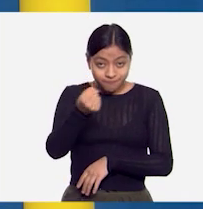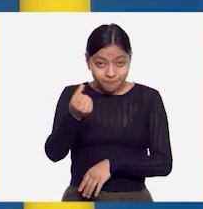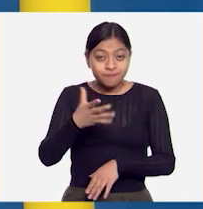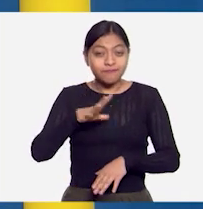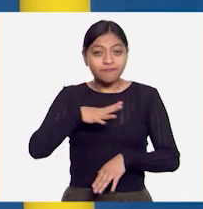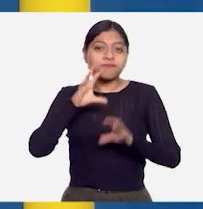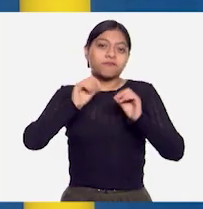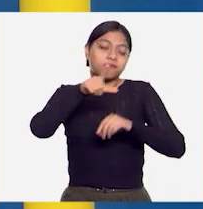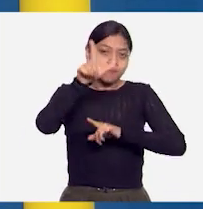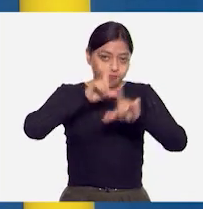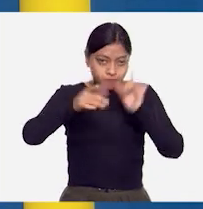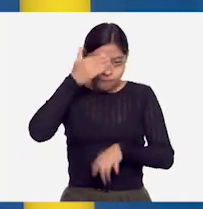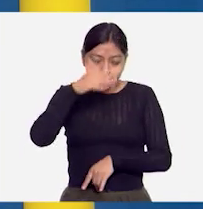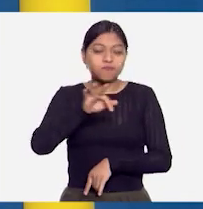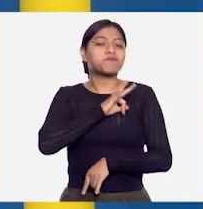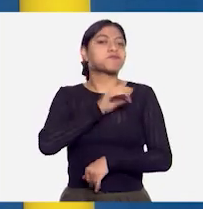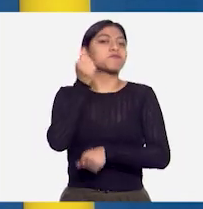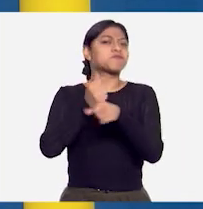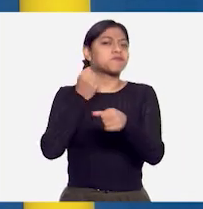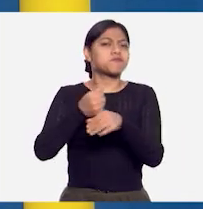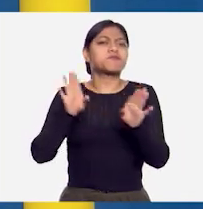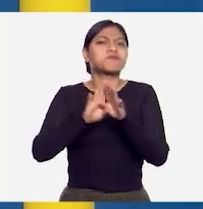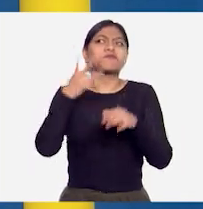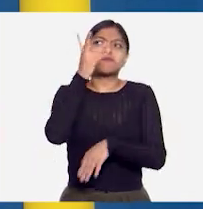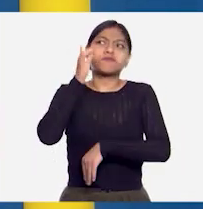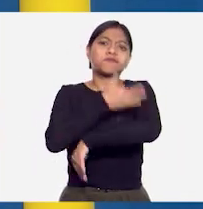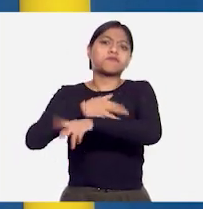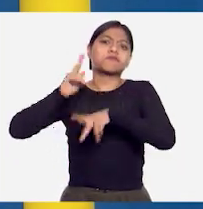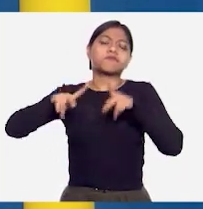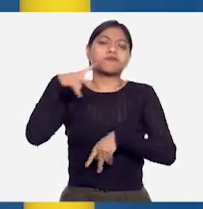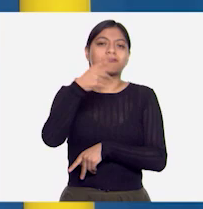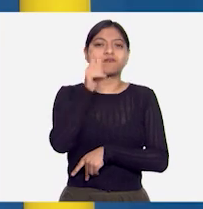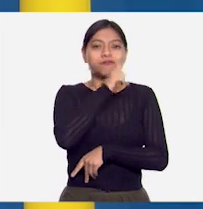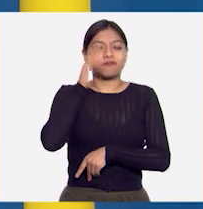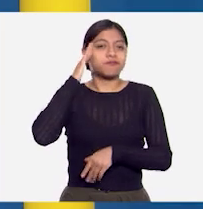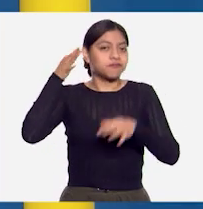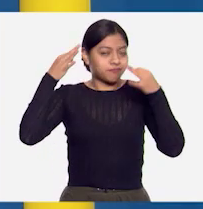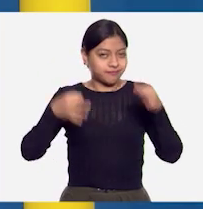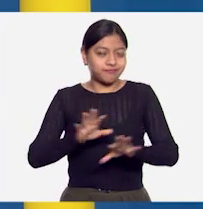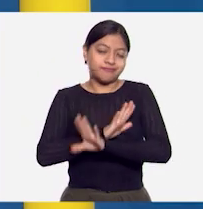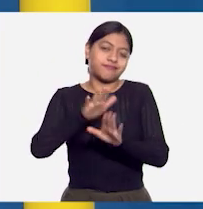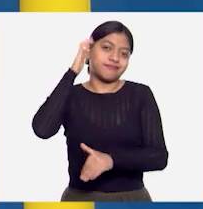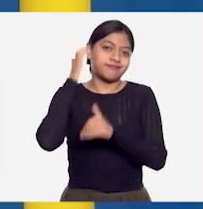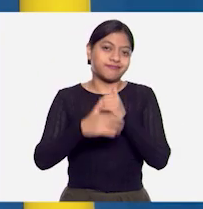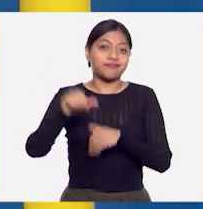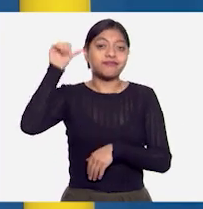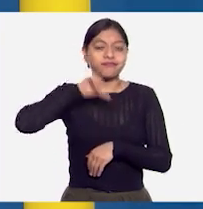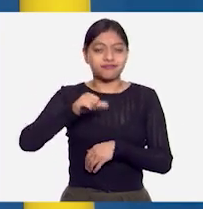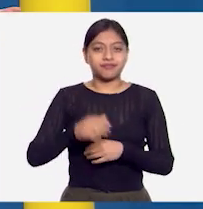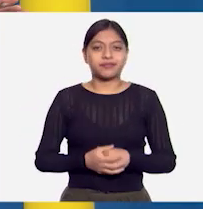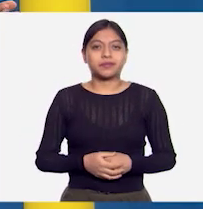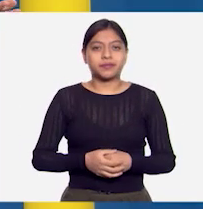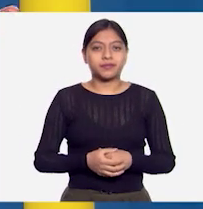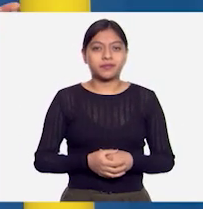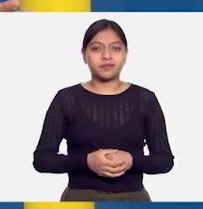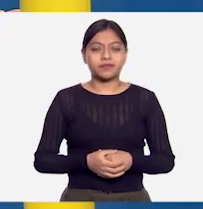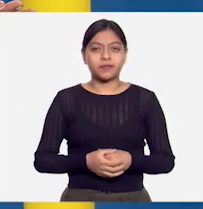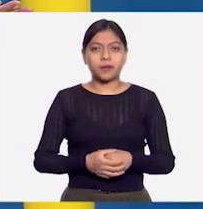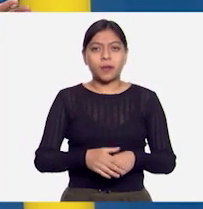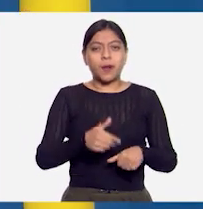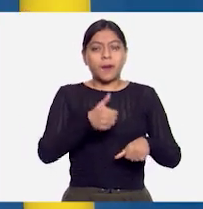aprovecha también este momento para practicarla y platica con tu familia en tu lengua materna. Por hoy hemos terminado con ¿cuál es el